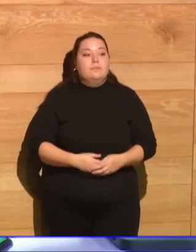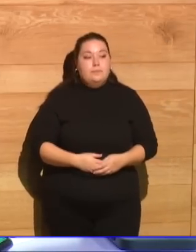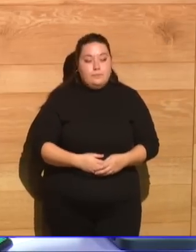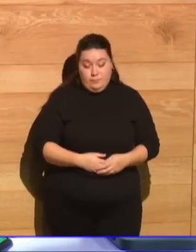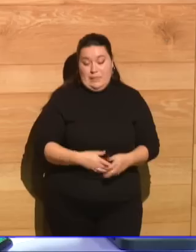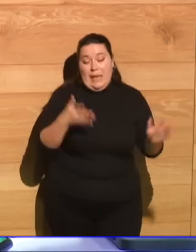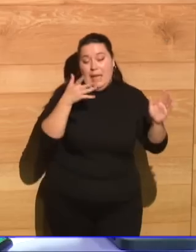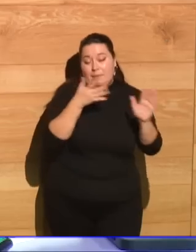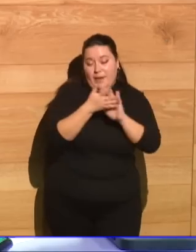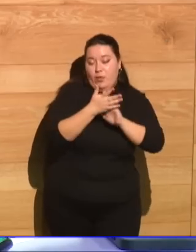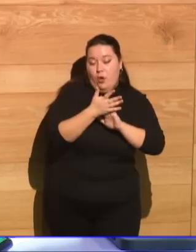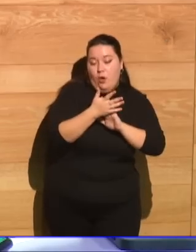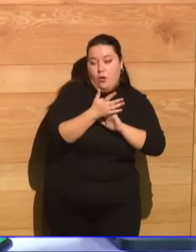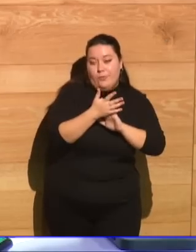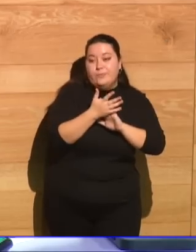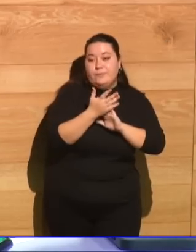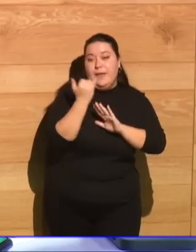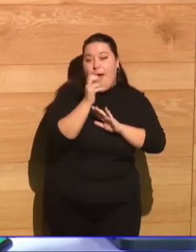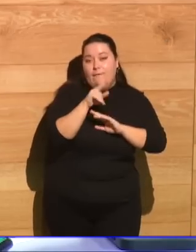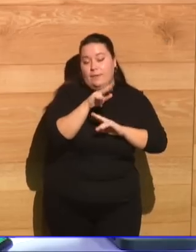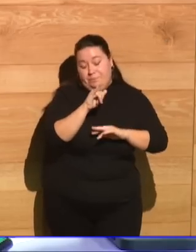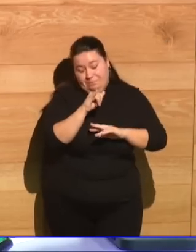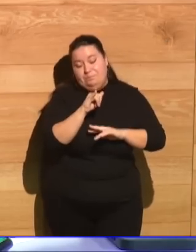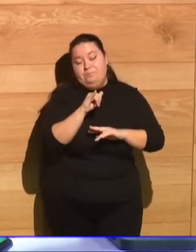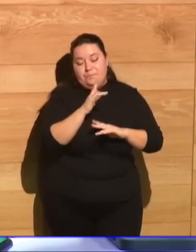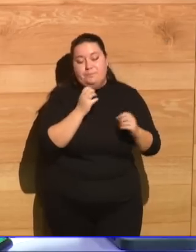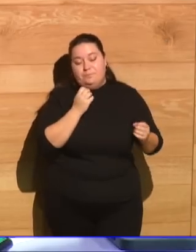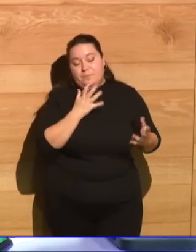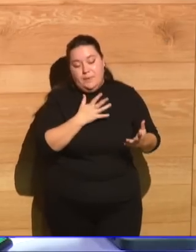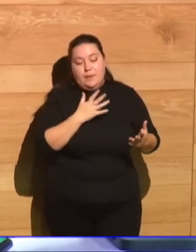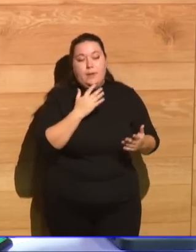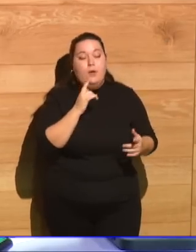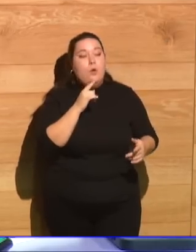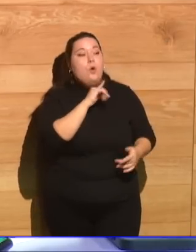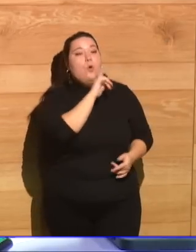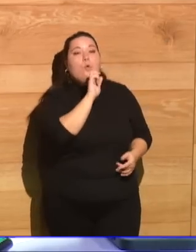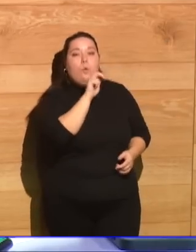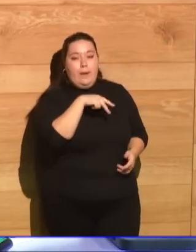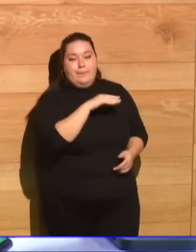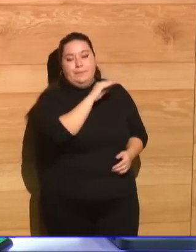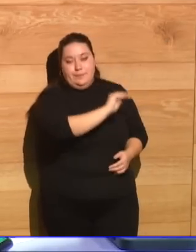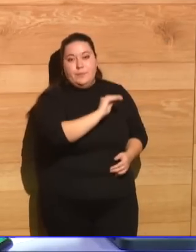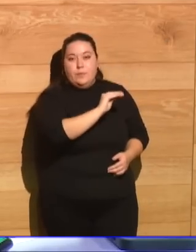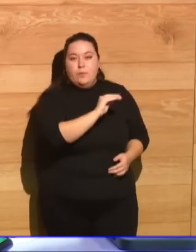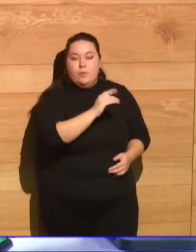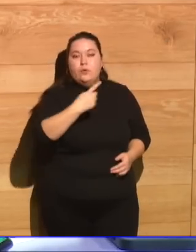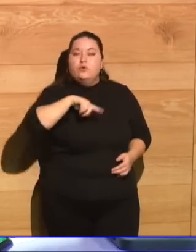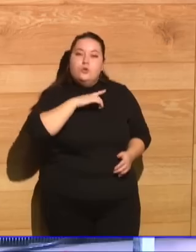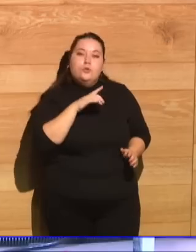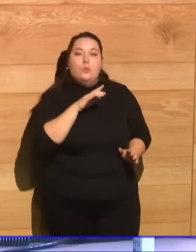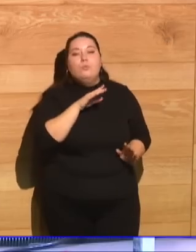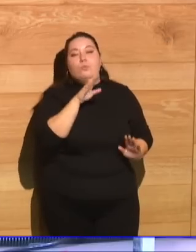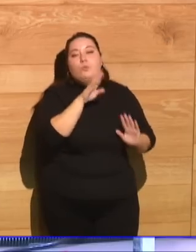posterior a la explicación de Javi, que me parece que es inapelable, pues por ejemplo, Juan Gómez Jurado, ¿por qué vamos a hacer un programa de Ala al Parque?